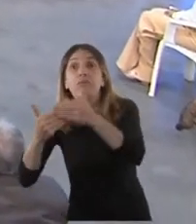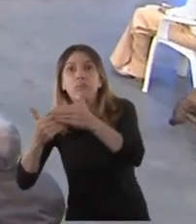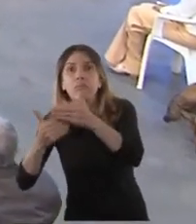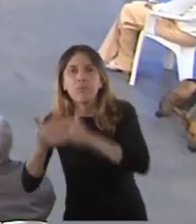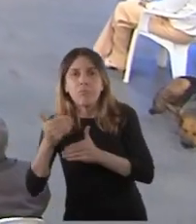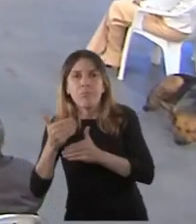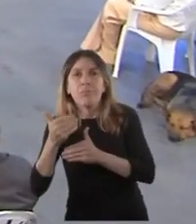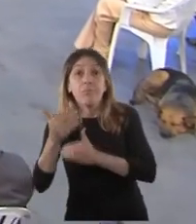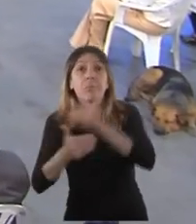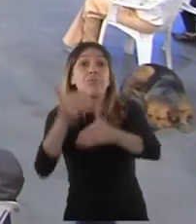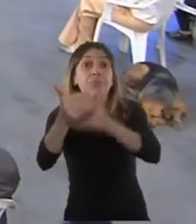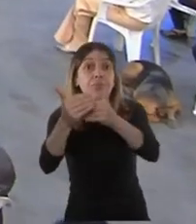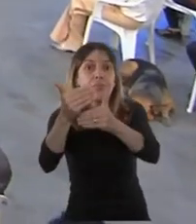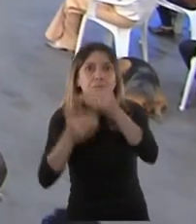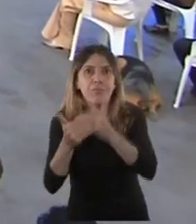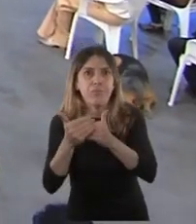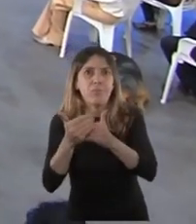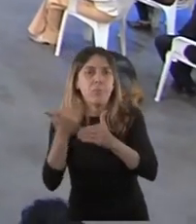¿sí?